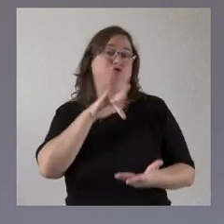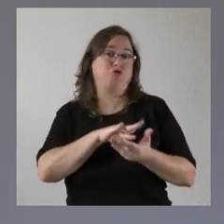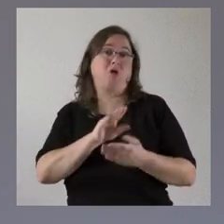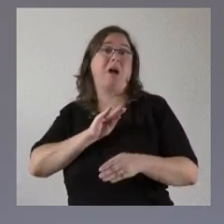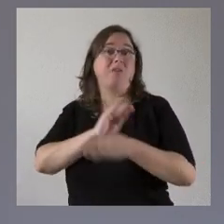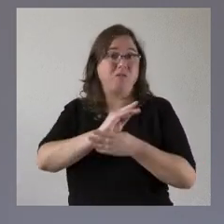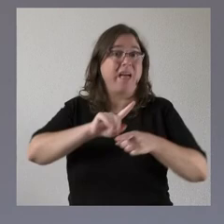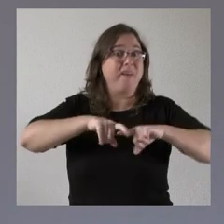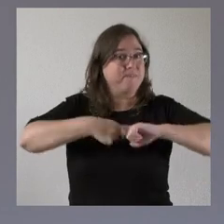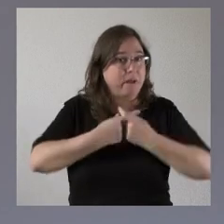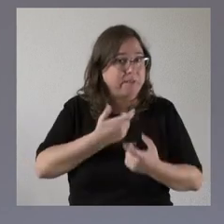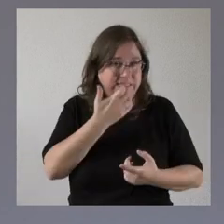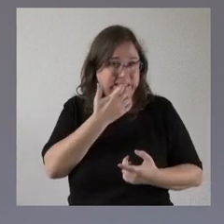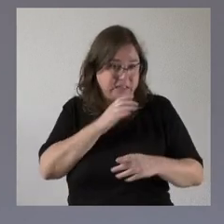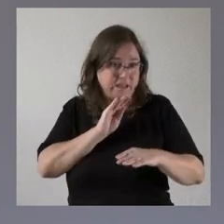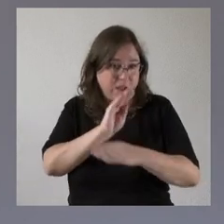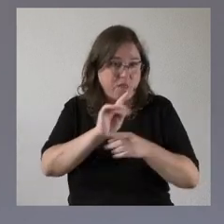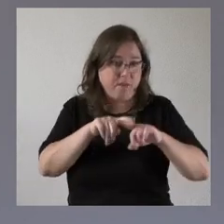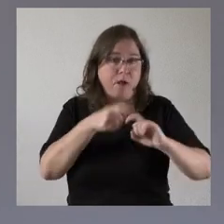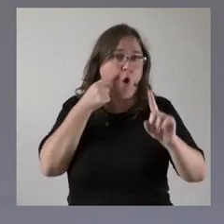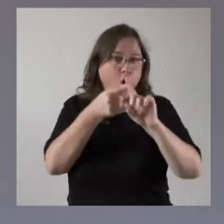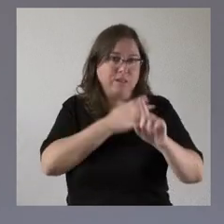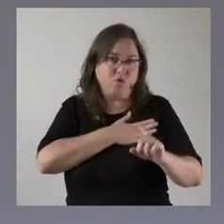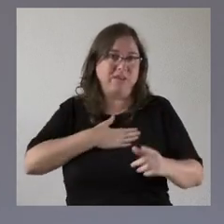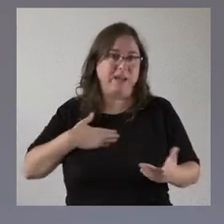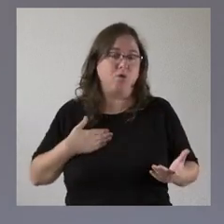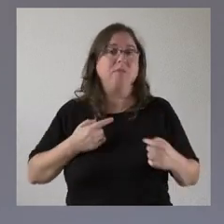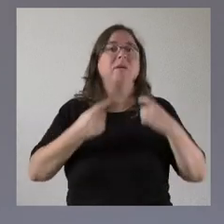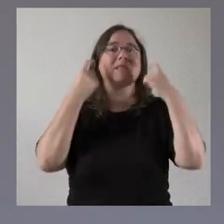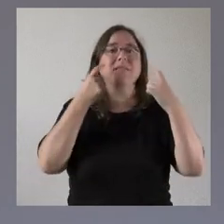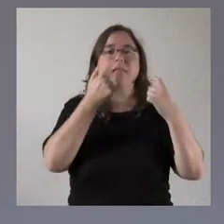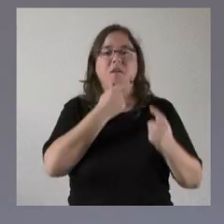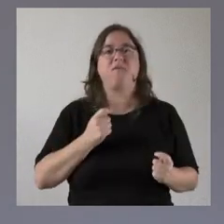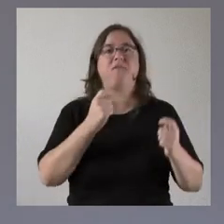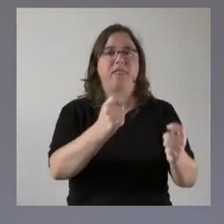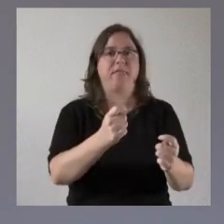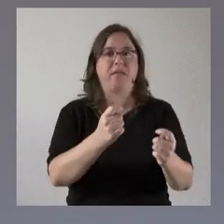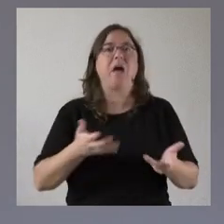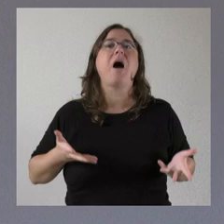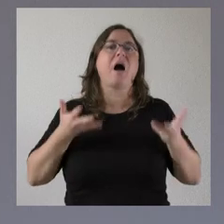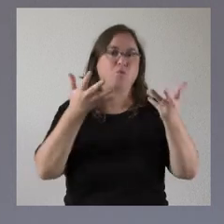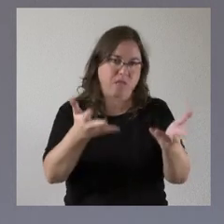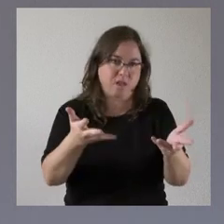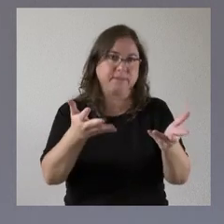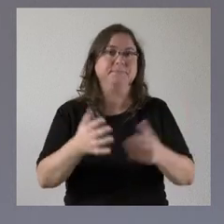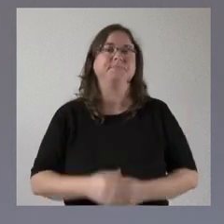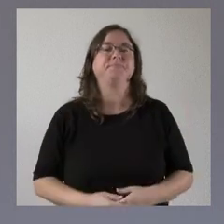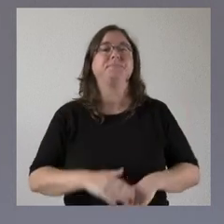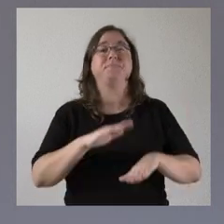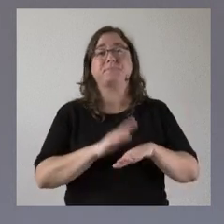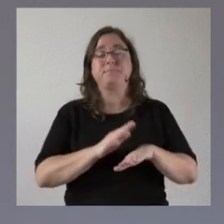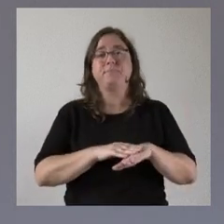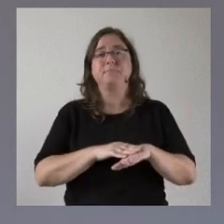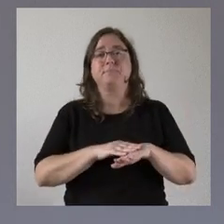una familia Ese es el objetivo del gobierno en este caso se trata de facilitarle de ayudarle precisamente a salir